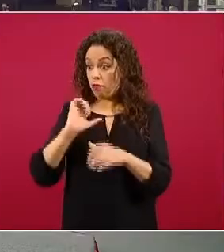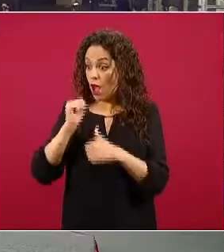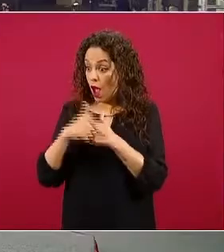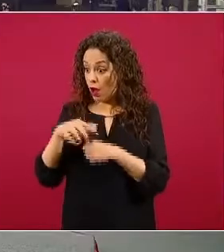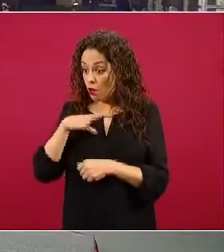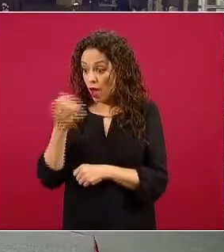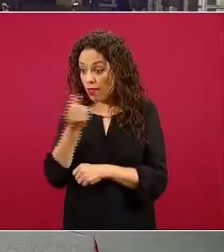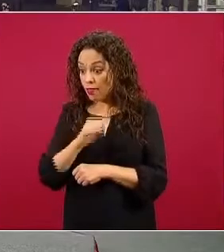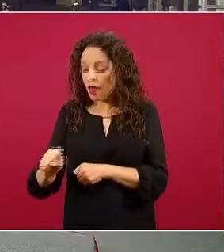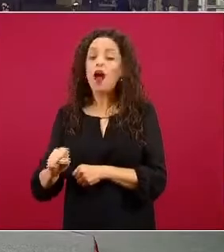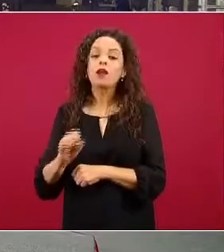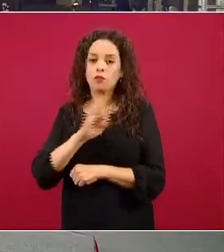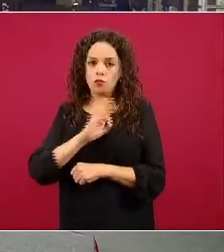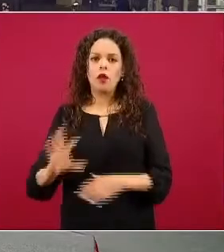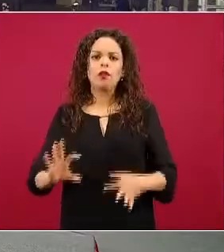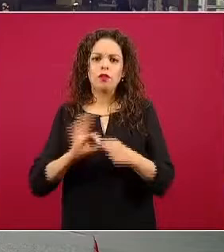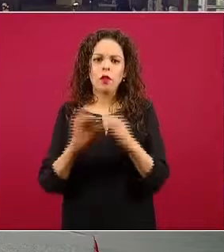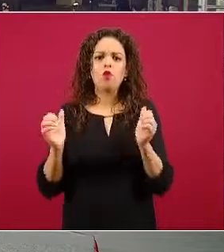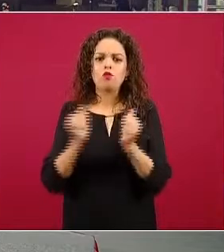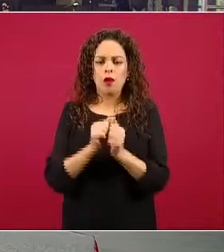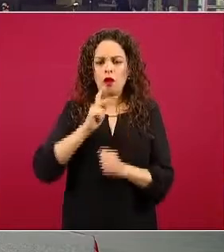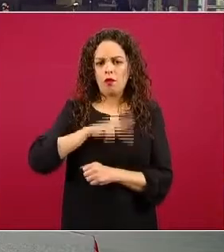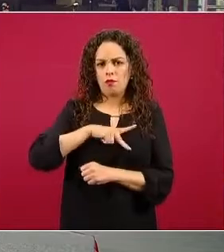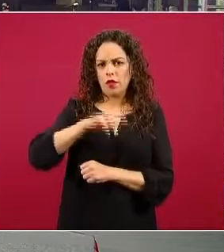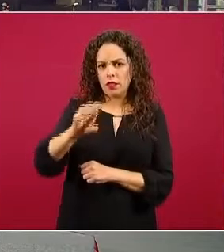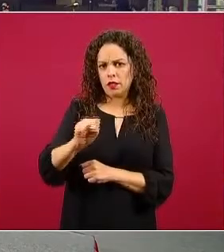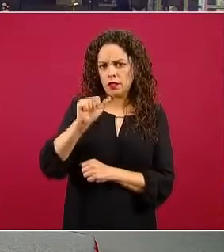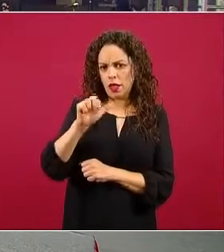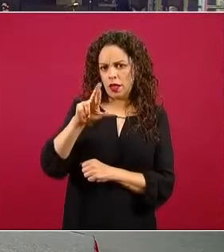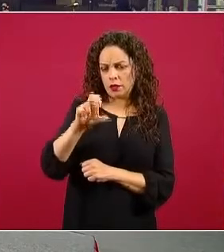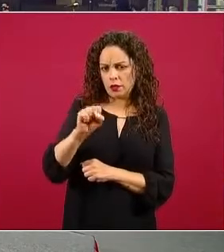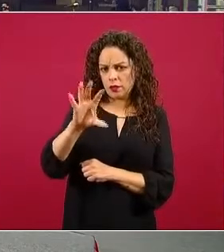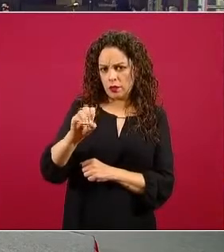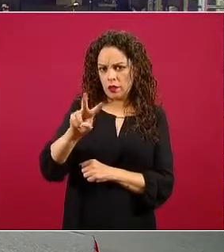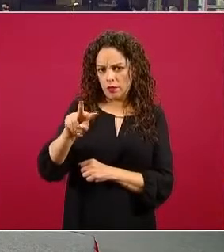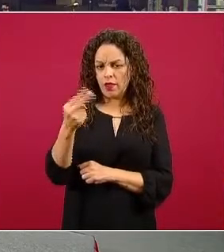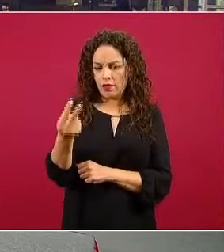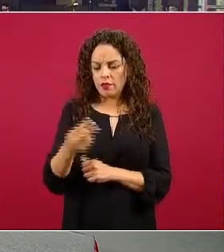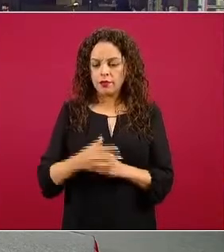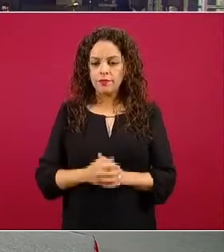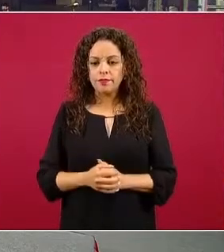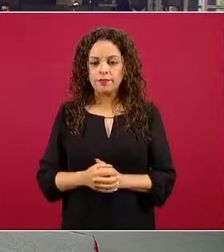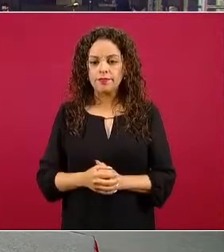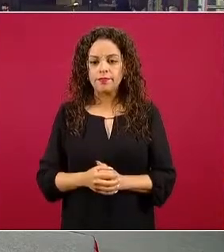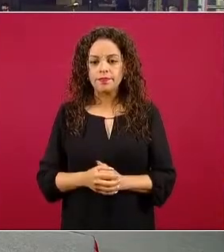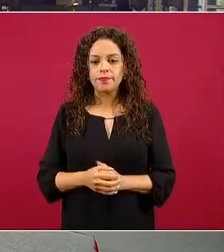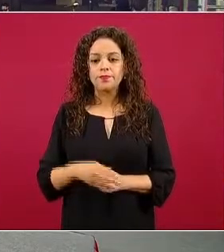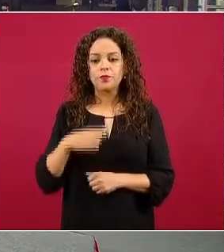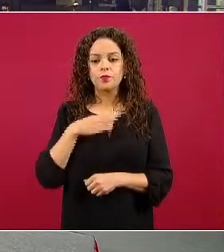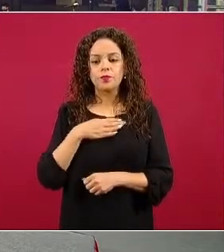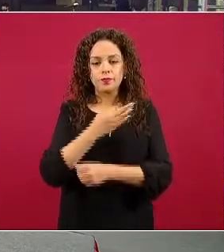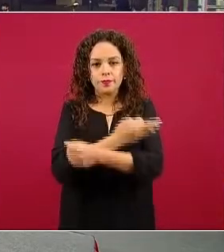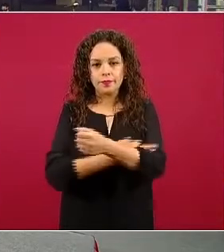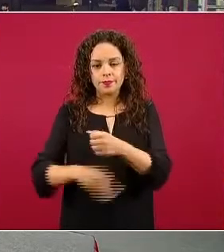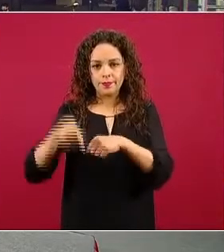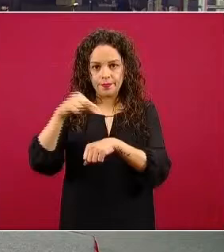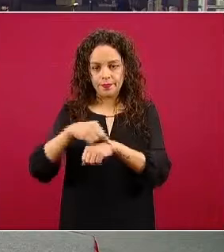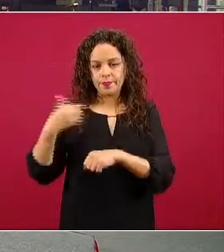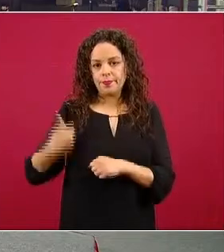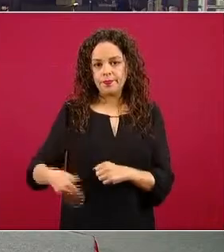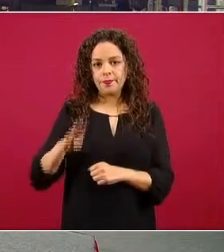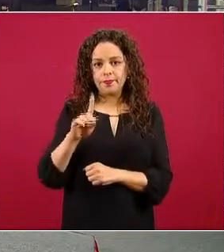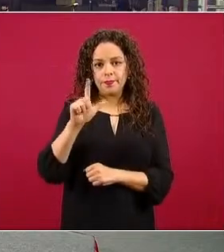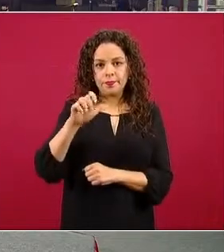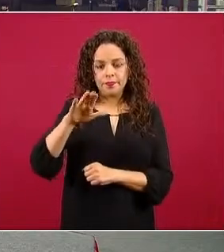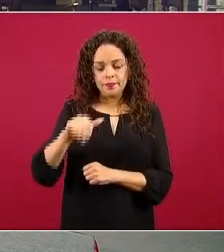Daniela. Blanca. Buenas tardes, doctor. Me gustaría que hiciera algún